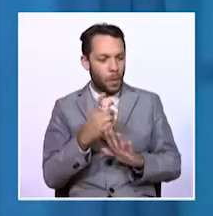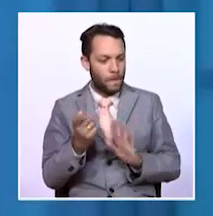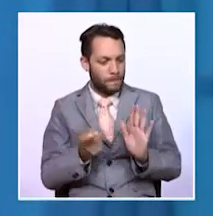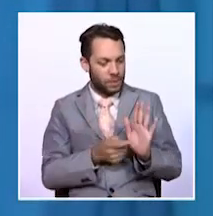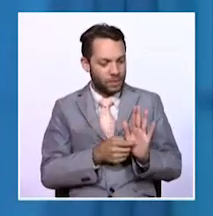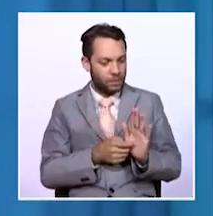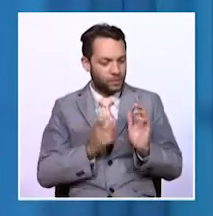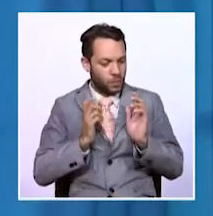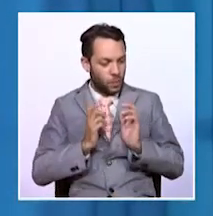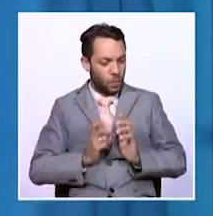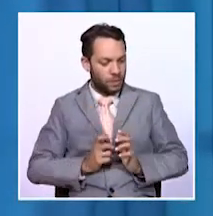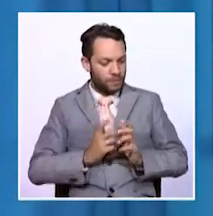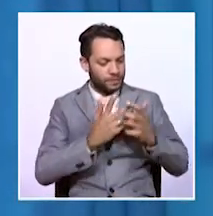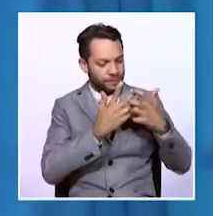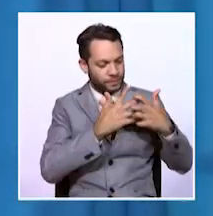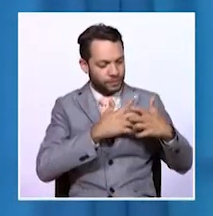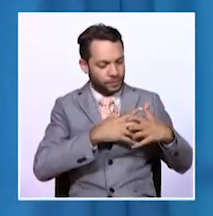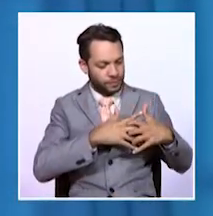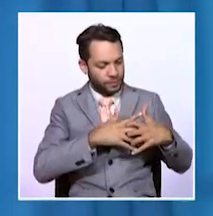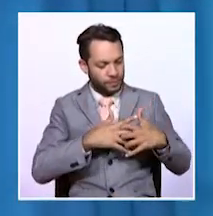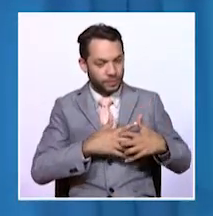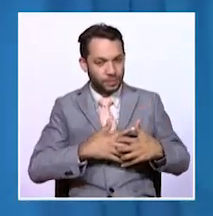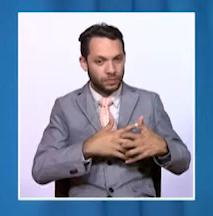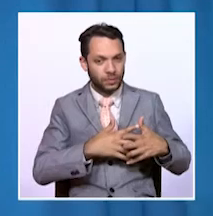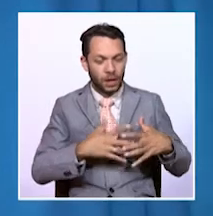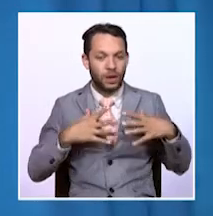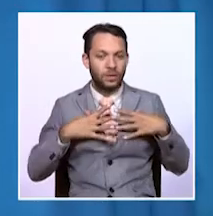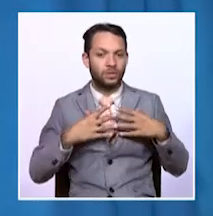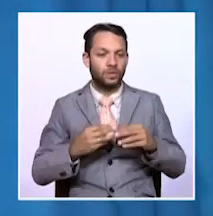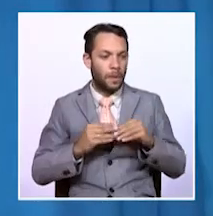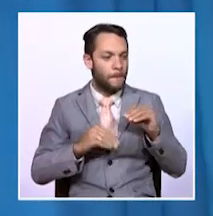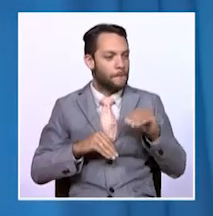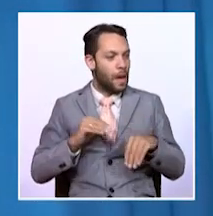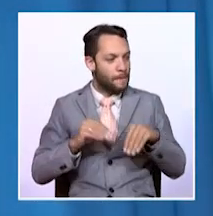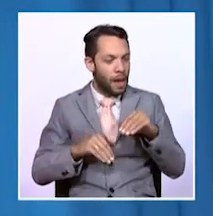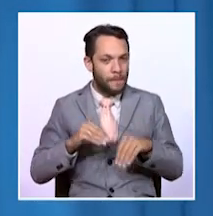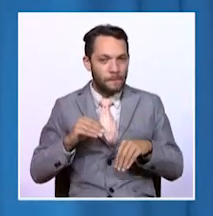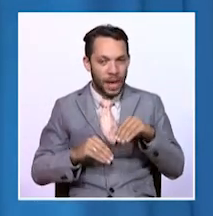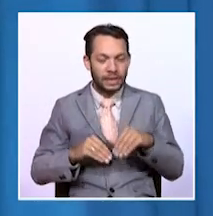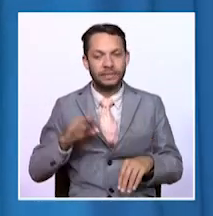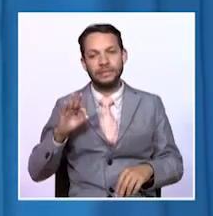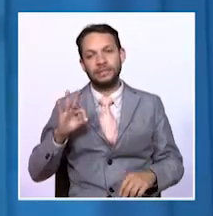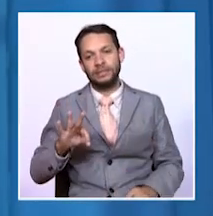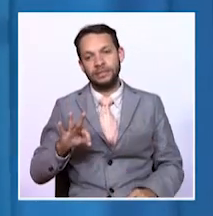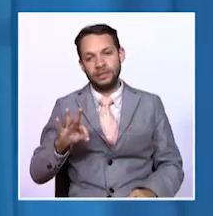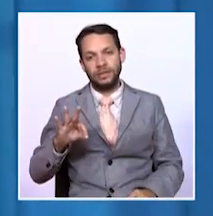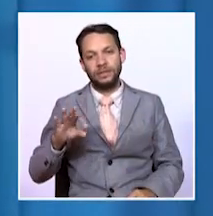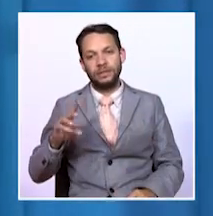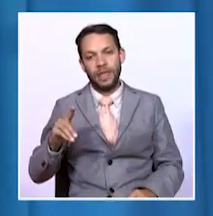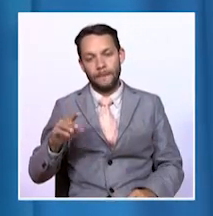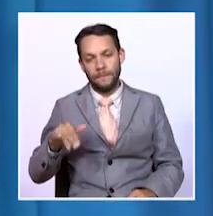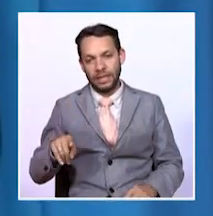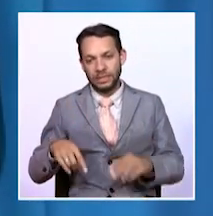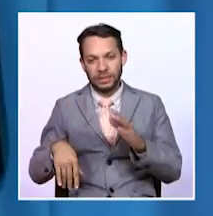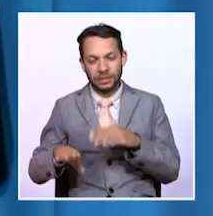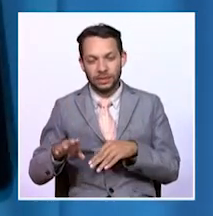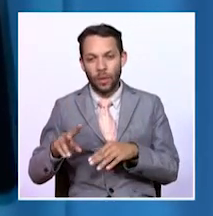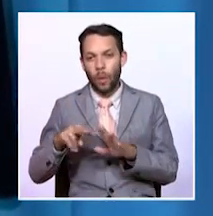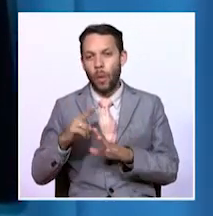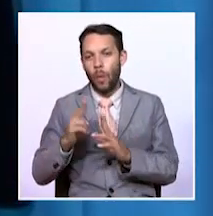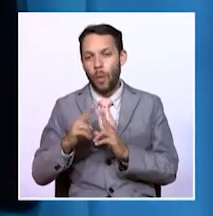bebé y establecido su bienestar fetal, entramos ya a la parte tridimensional y vamos a conocer el